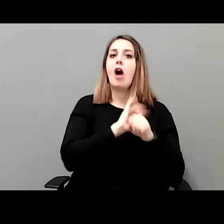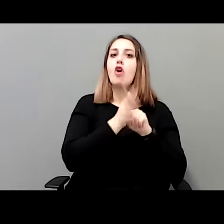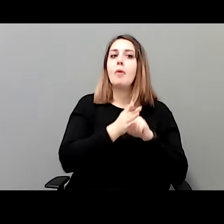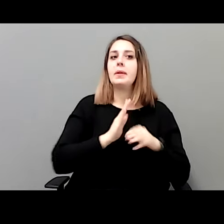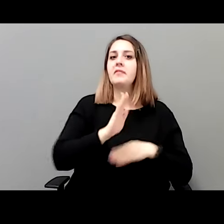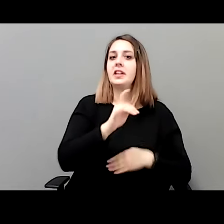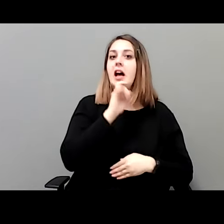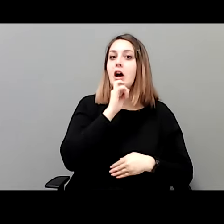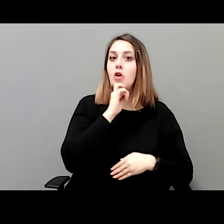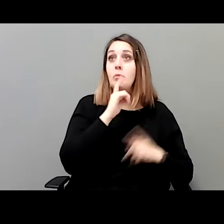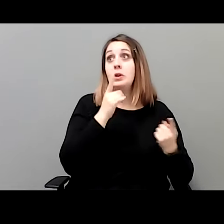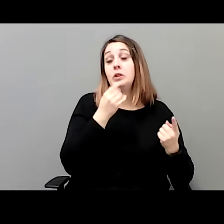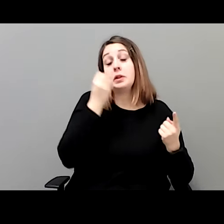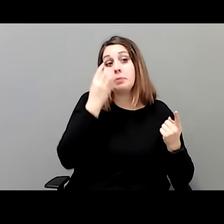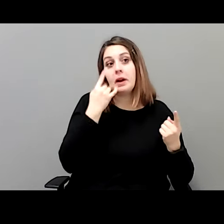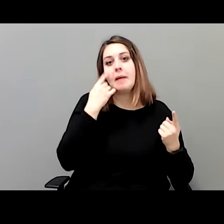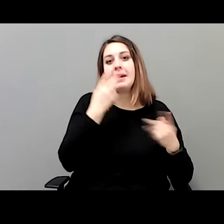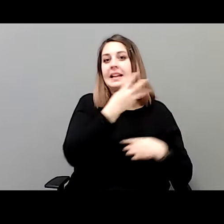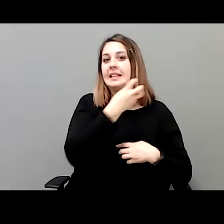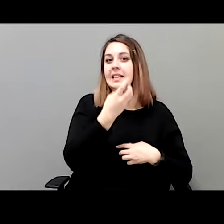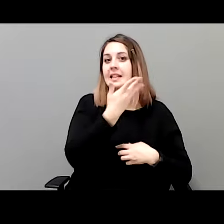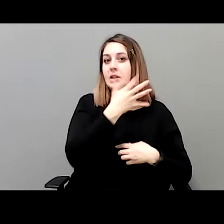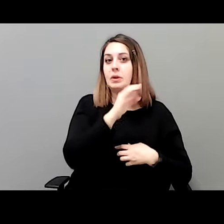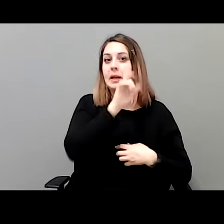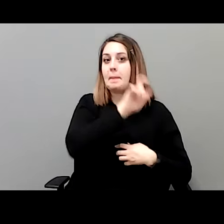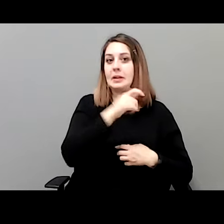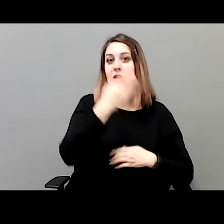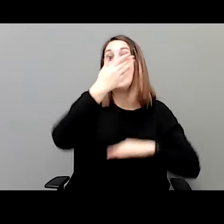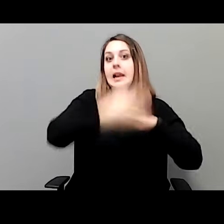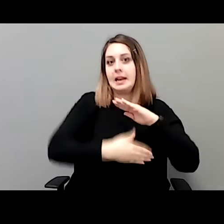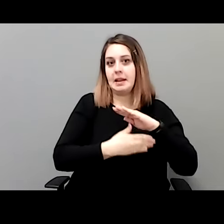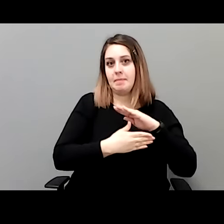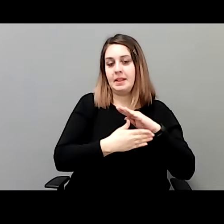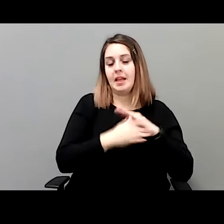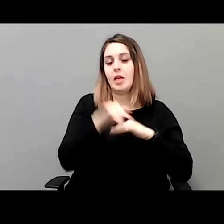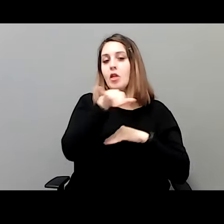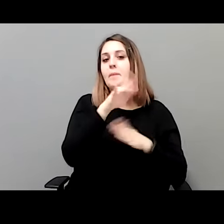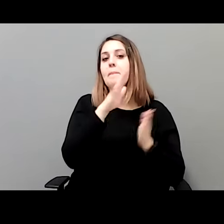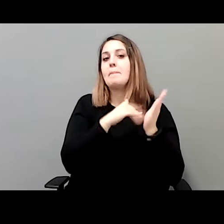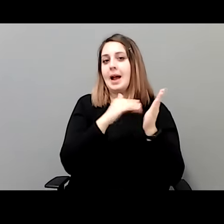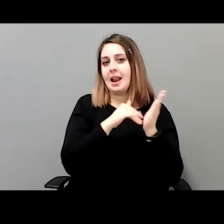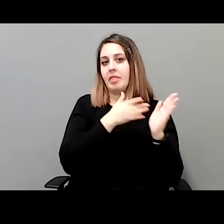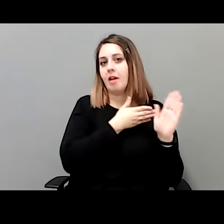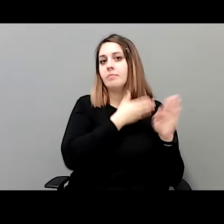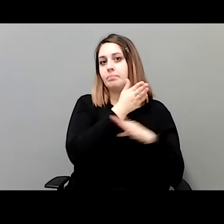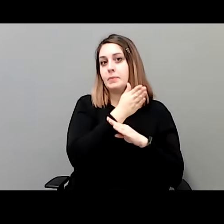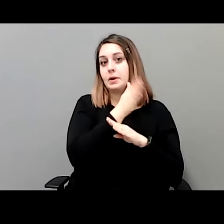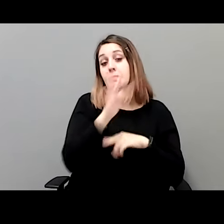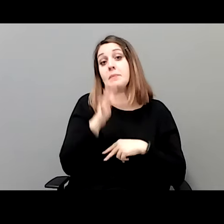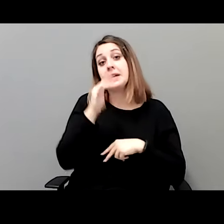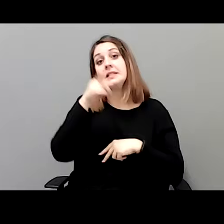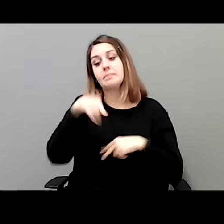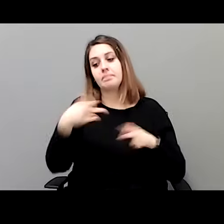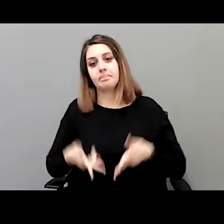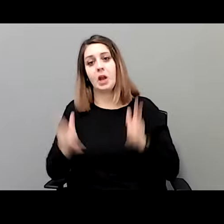y tuvimos que limitarnos a esas 350 personas que estaremos en Valencia, pero también va a permitir que